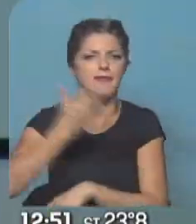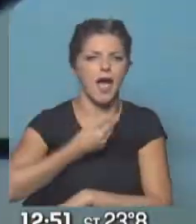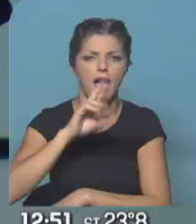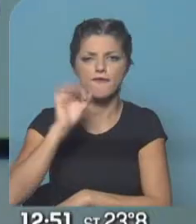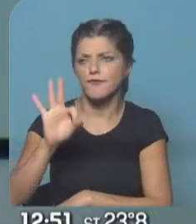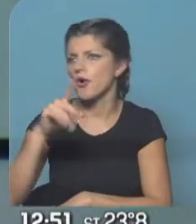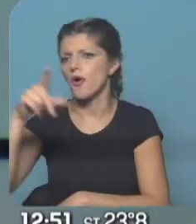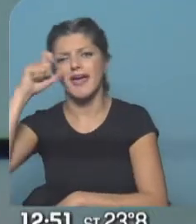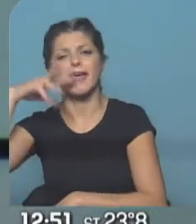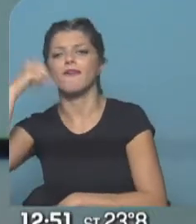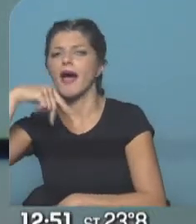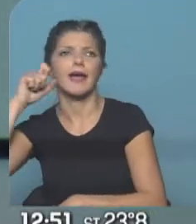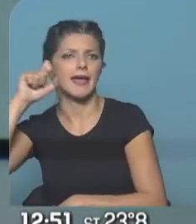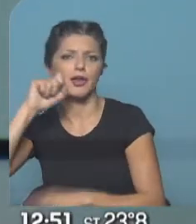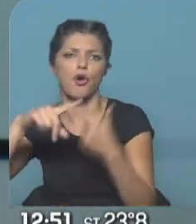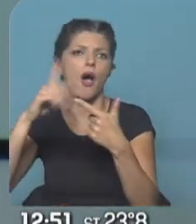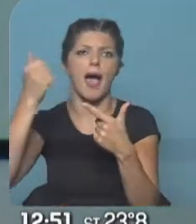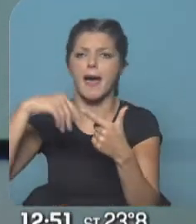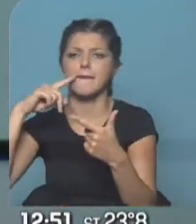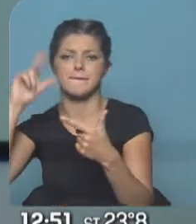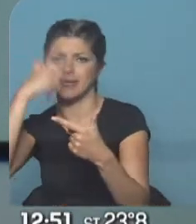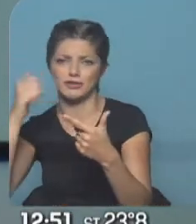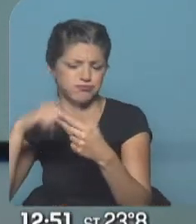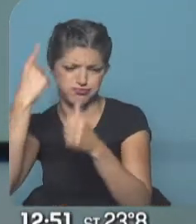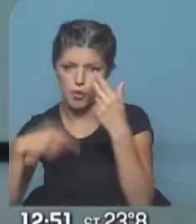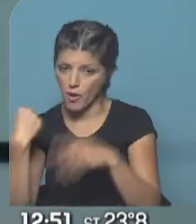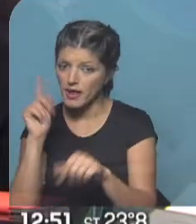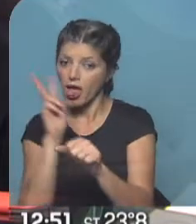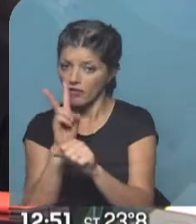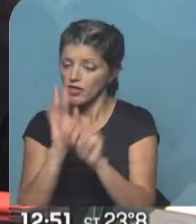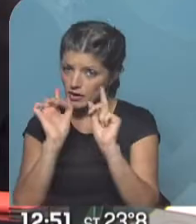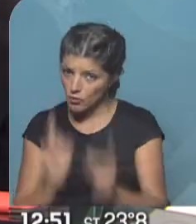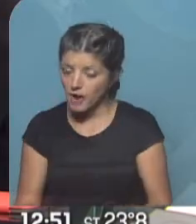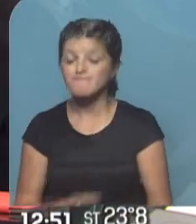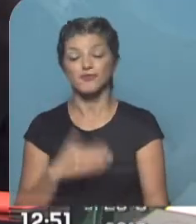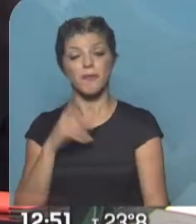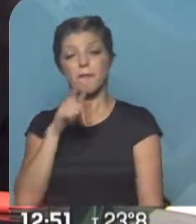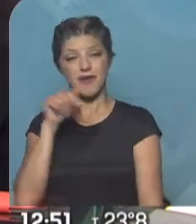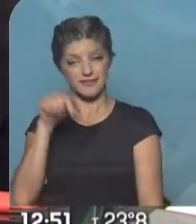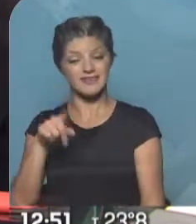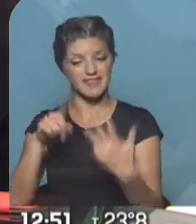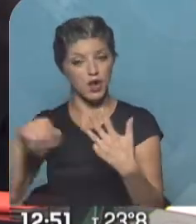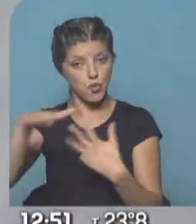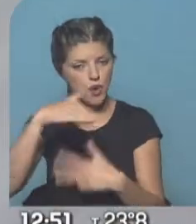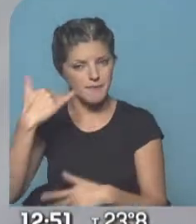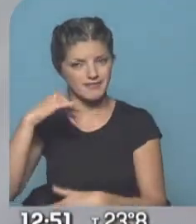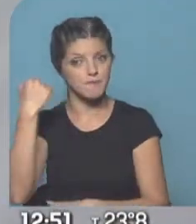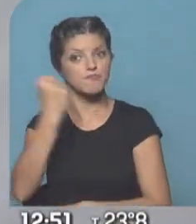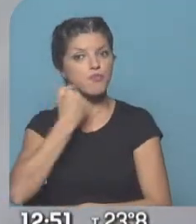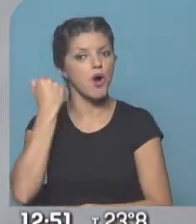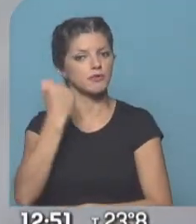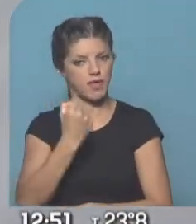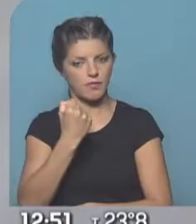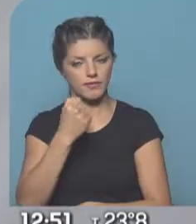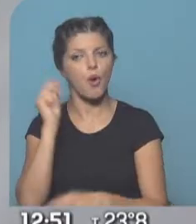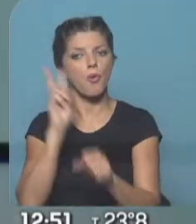sean Amish. Entonces ahí hay donde el Papa se va a encontrar y yo sí creo que en Villavicencio va a ser claro de una defensa muy